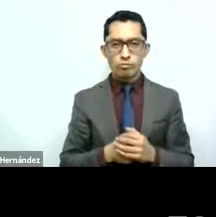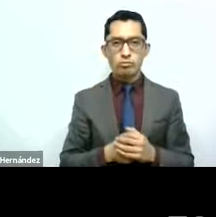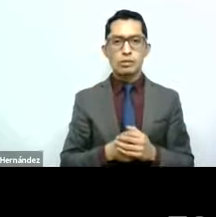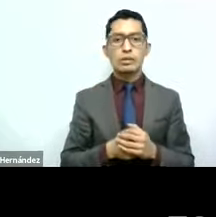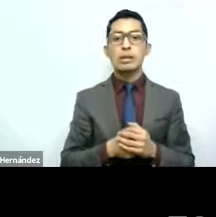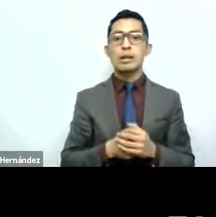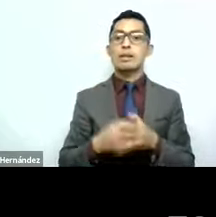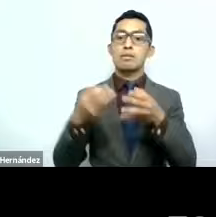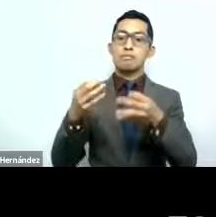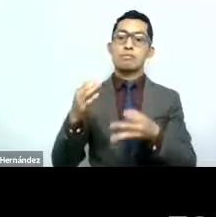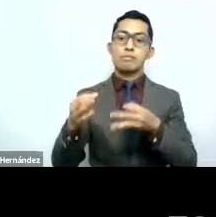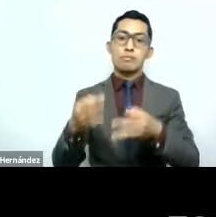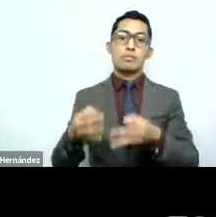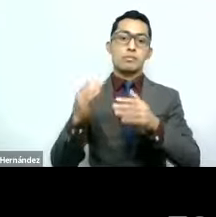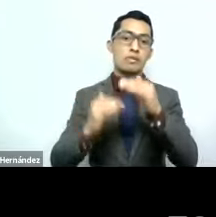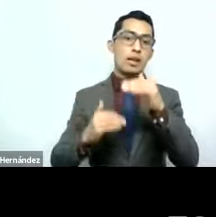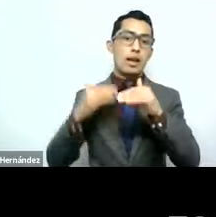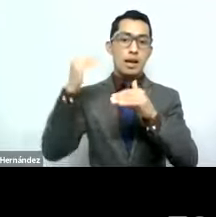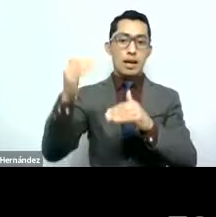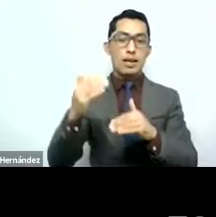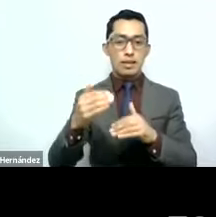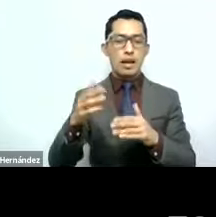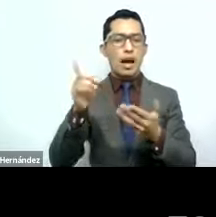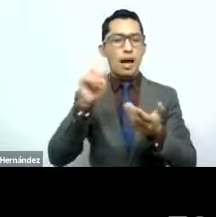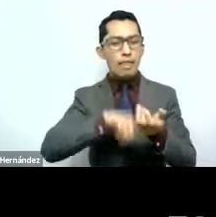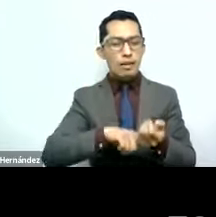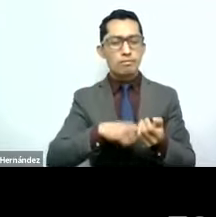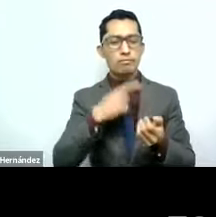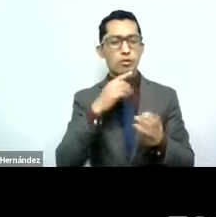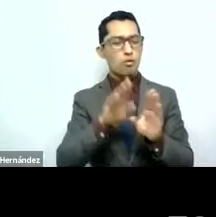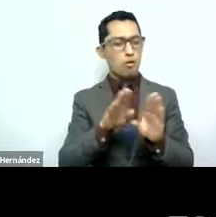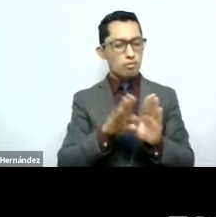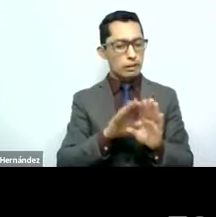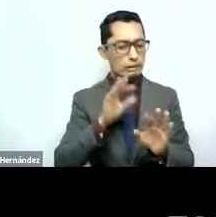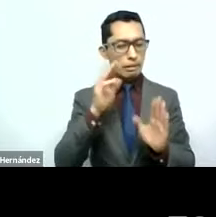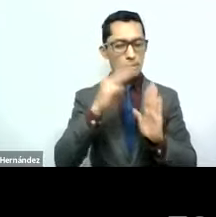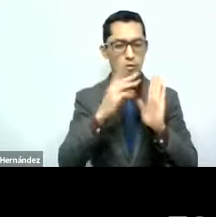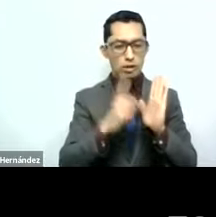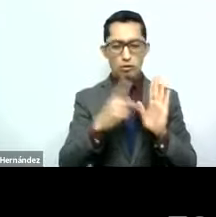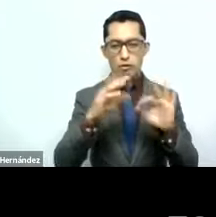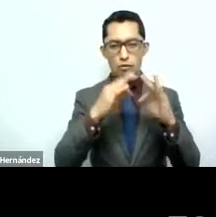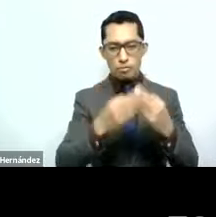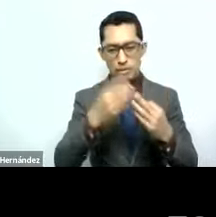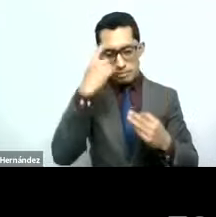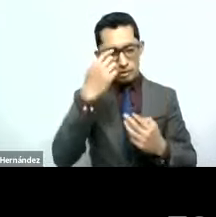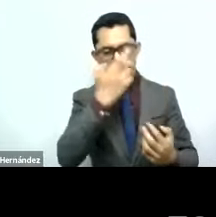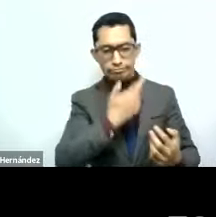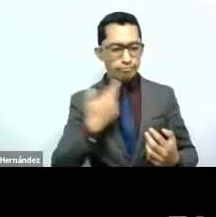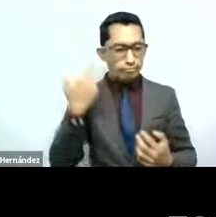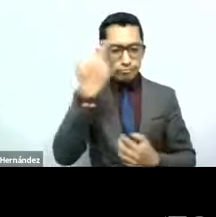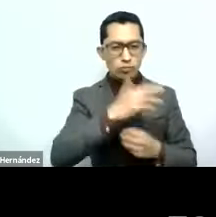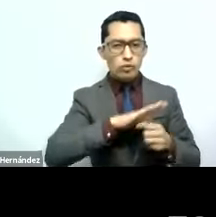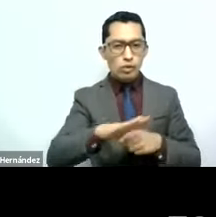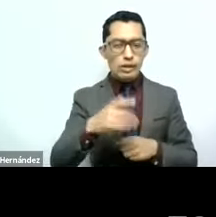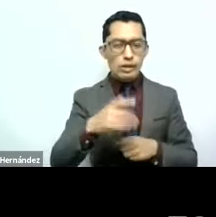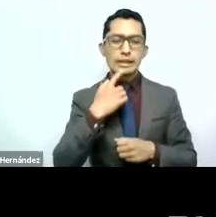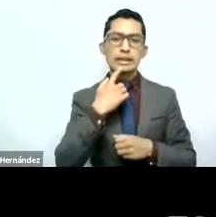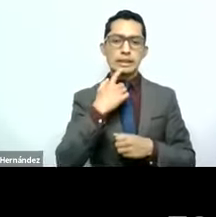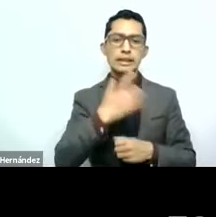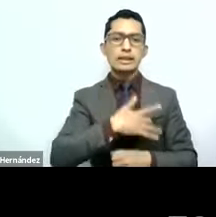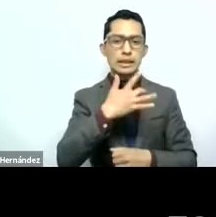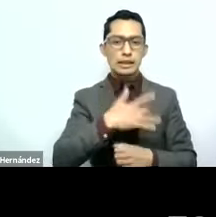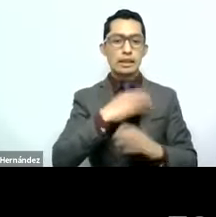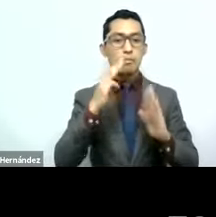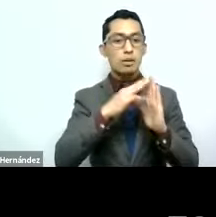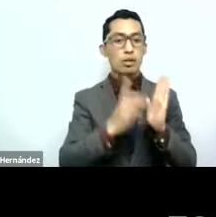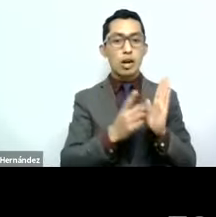Corte desarrolle metodologías predecibles, fijas, serias, saber a qué atenerte, ¿no? Entonces creo que el uso de